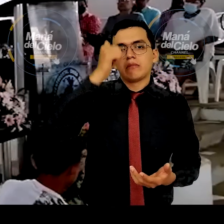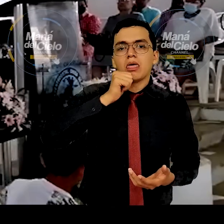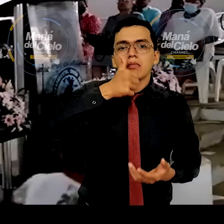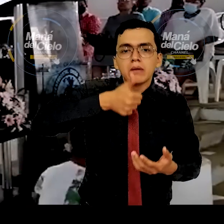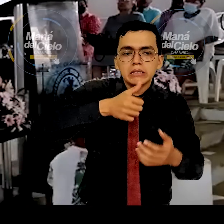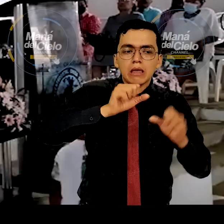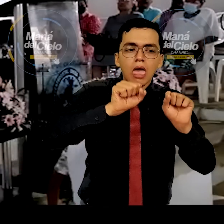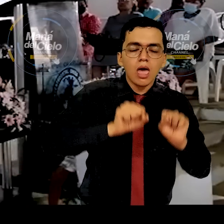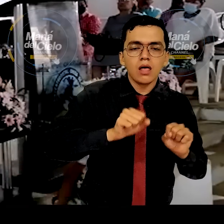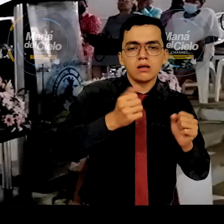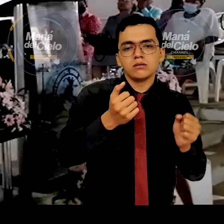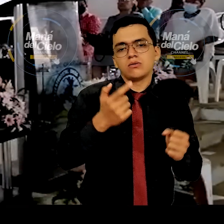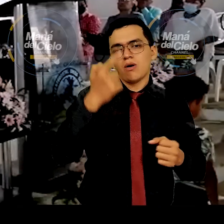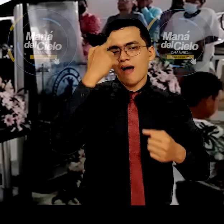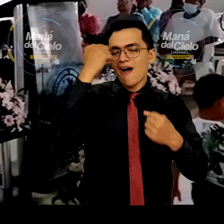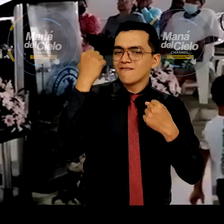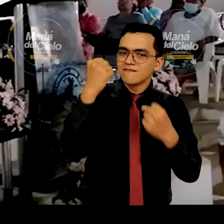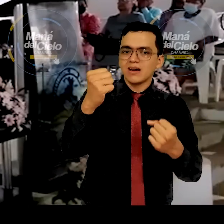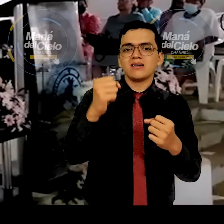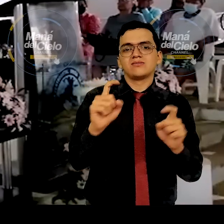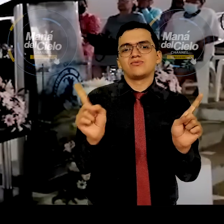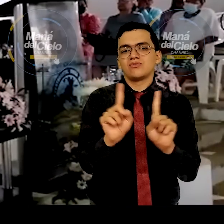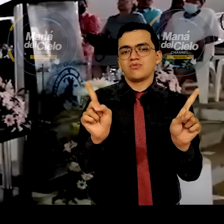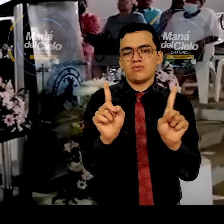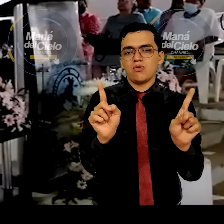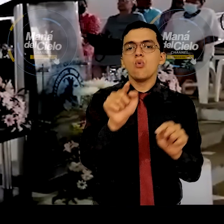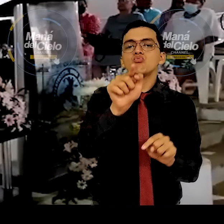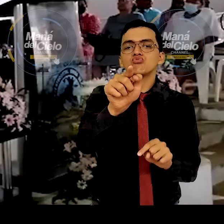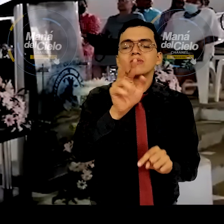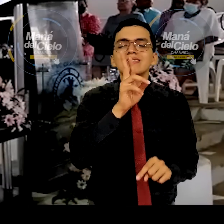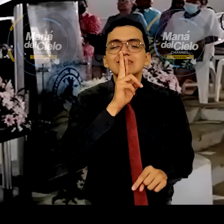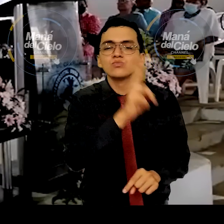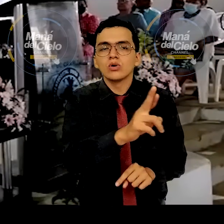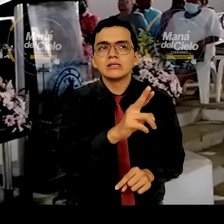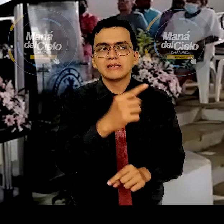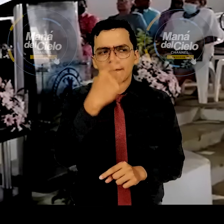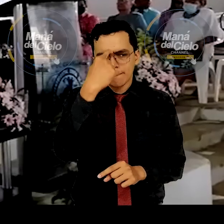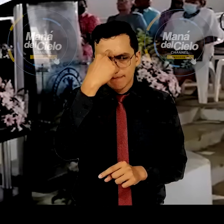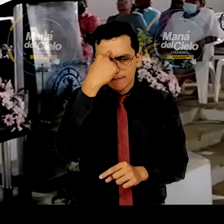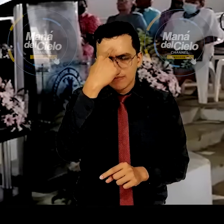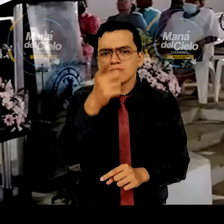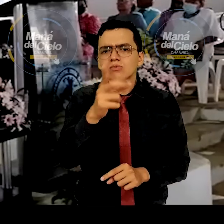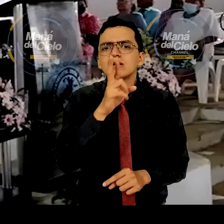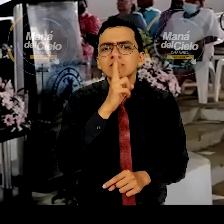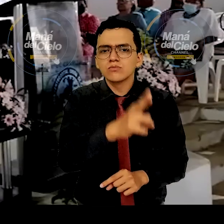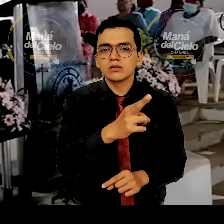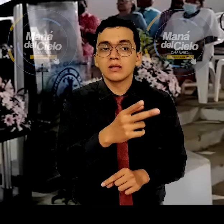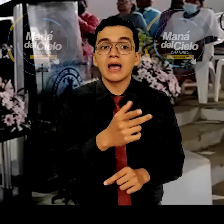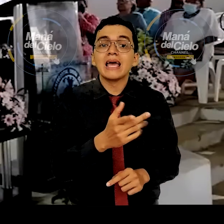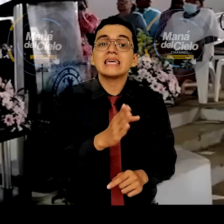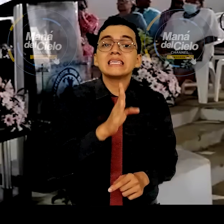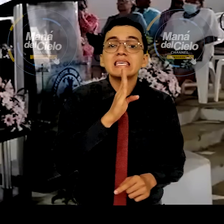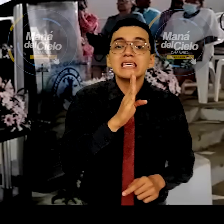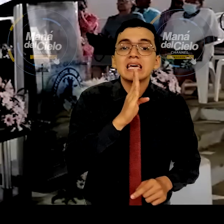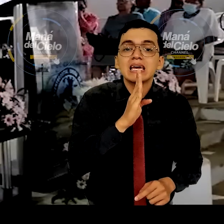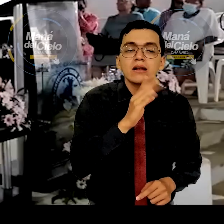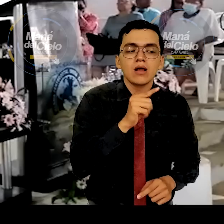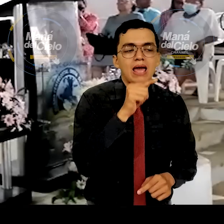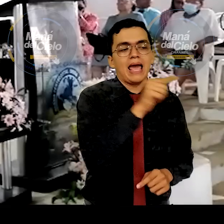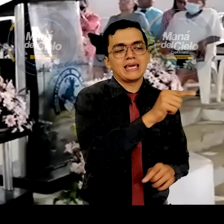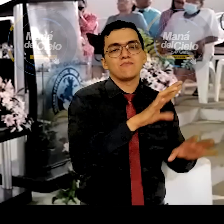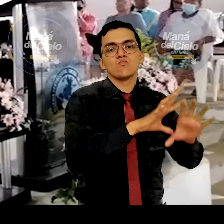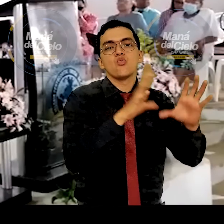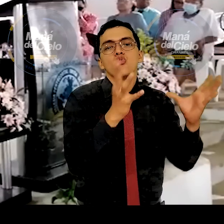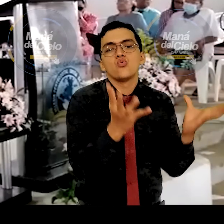Y la respuesta, ojalá que usted la piense. Porque eso piensan los inconversos, dice el